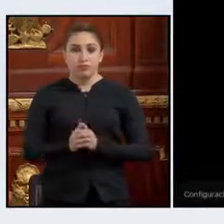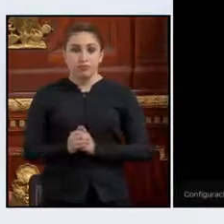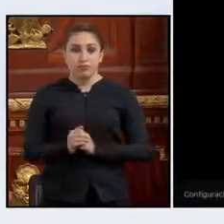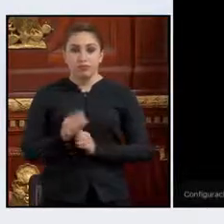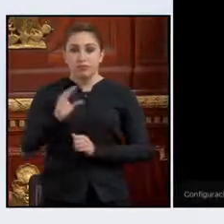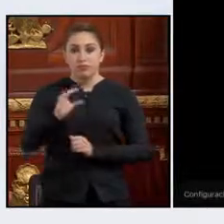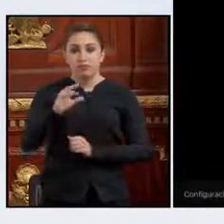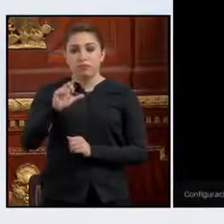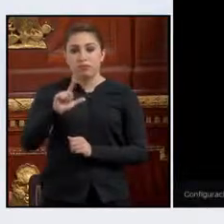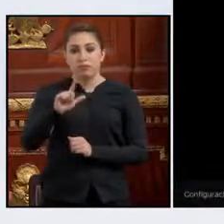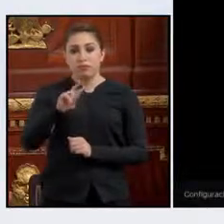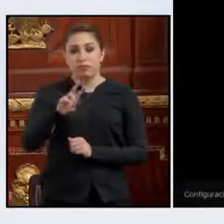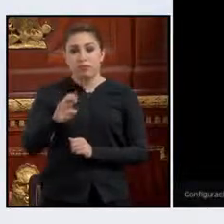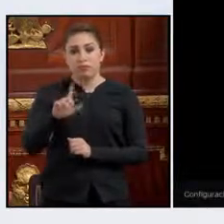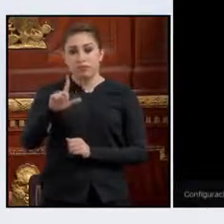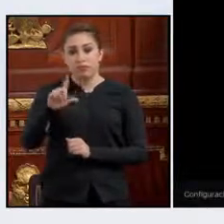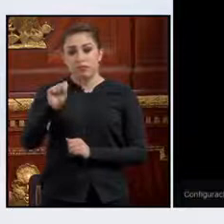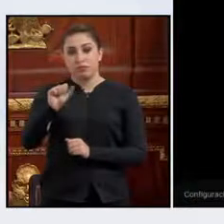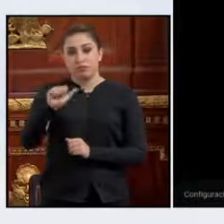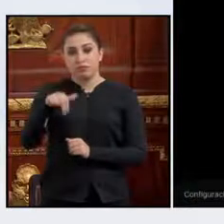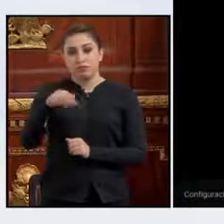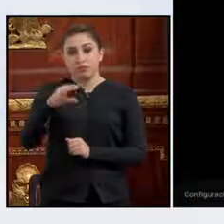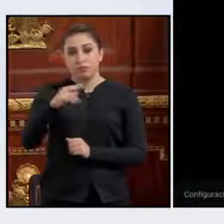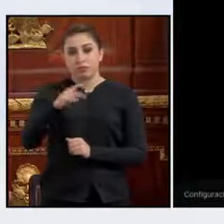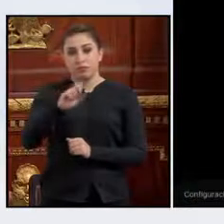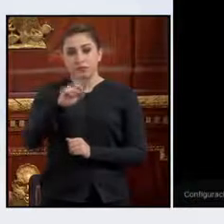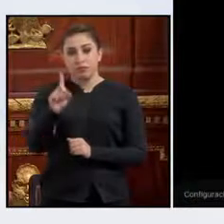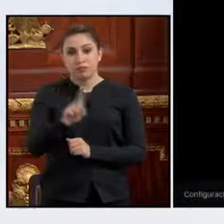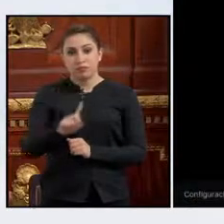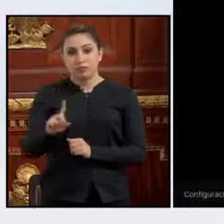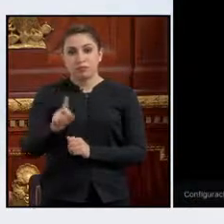Clavel Sánchez Lisset. Clavel, presente.